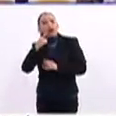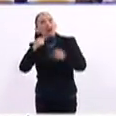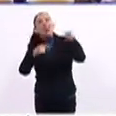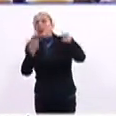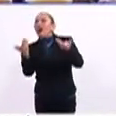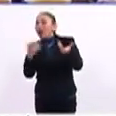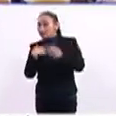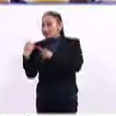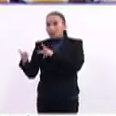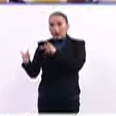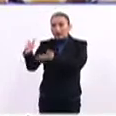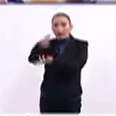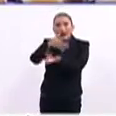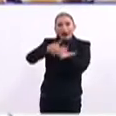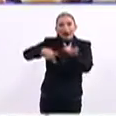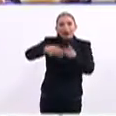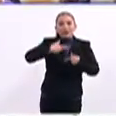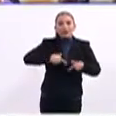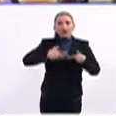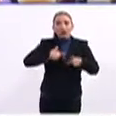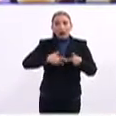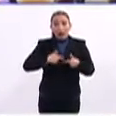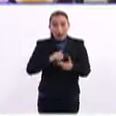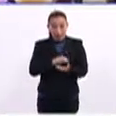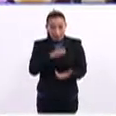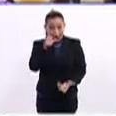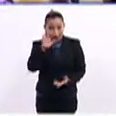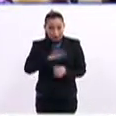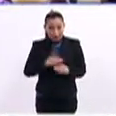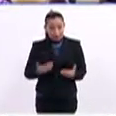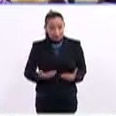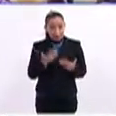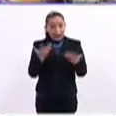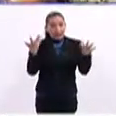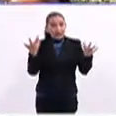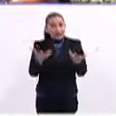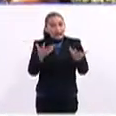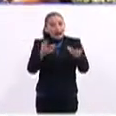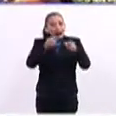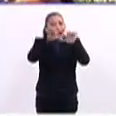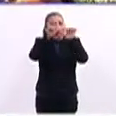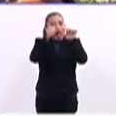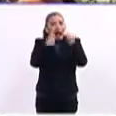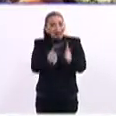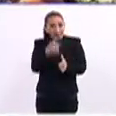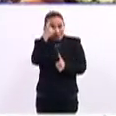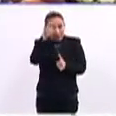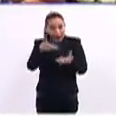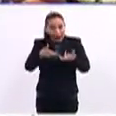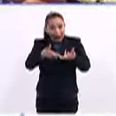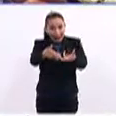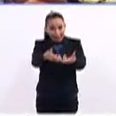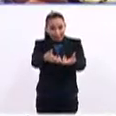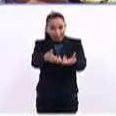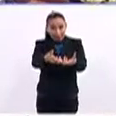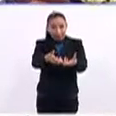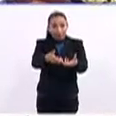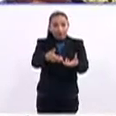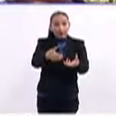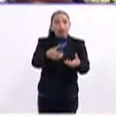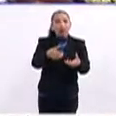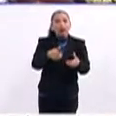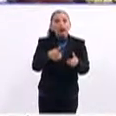no existían antes en ese espacio público. La mayor motivación de hacer piezas para la vía pública